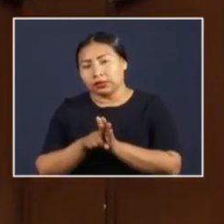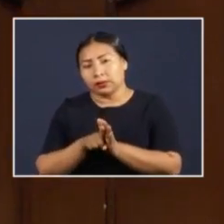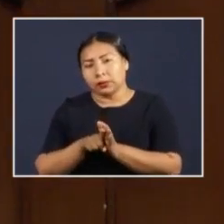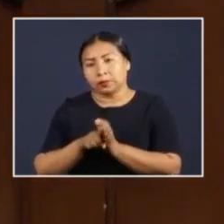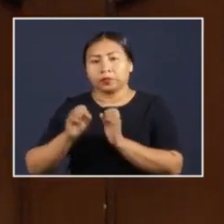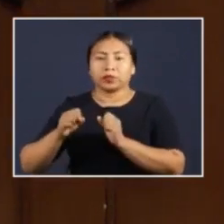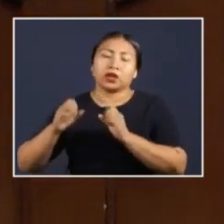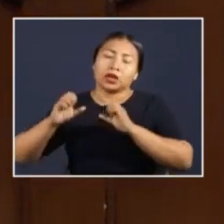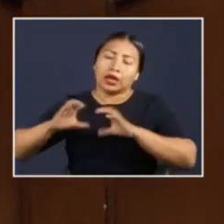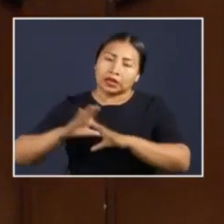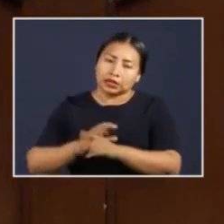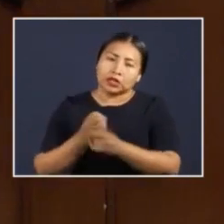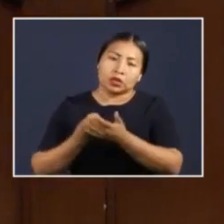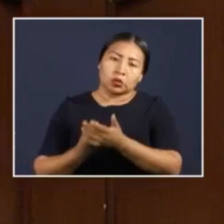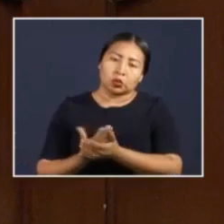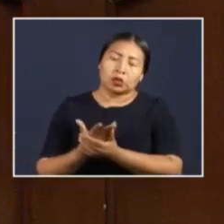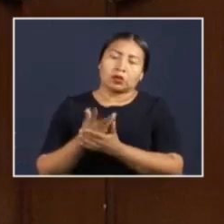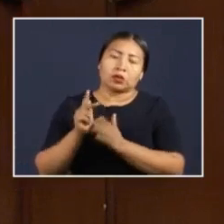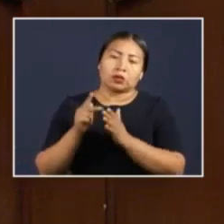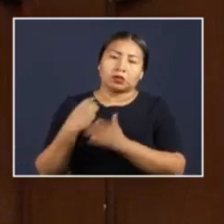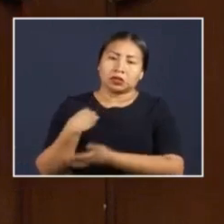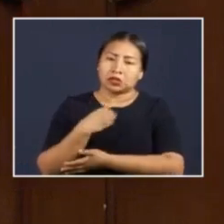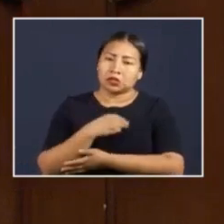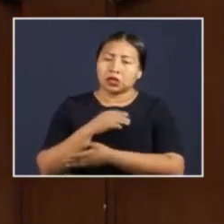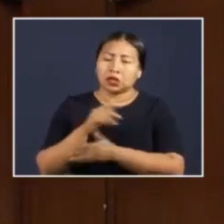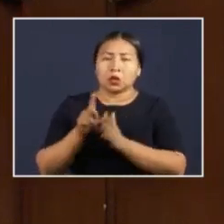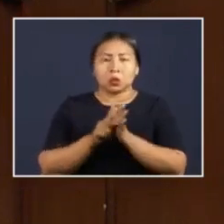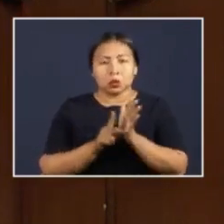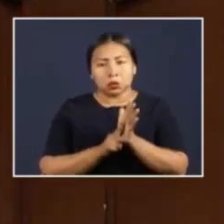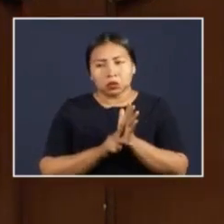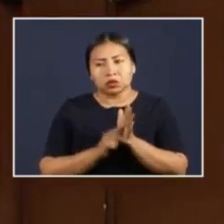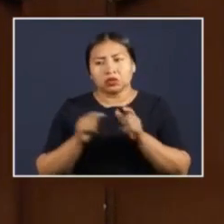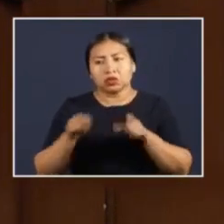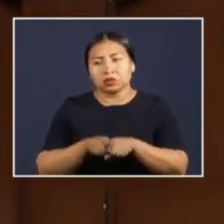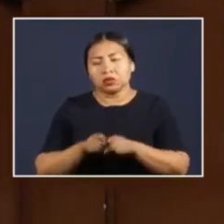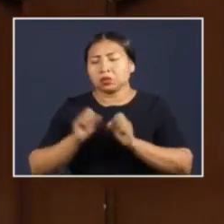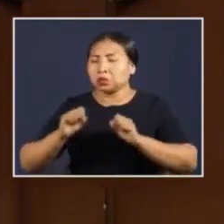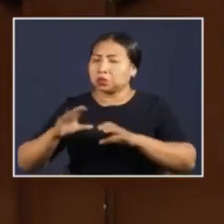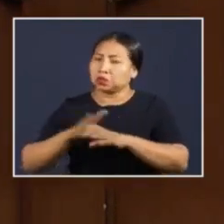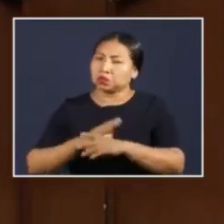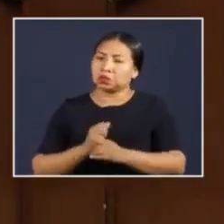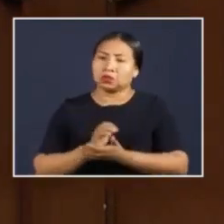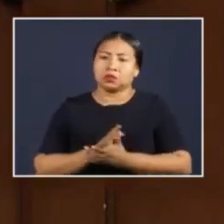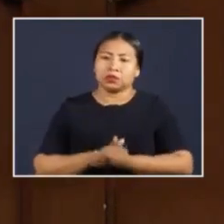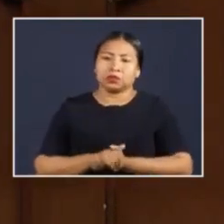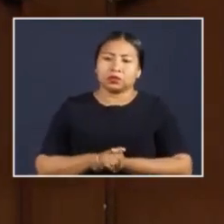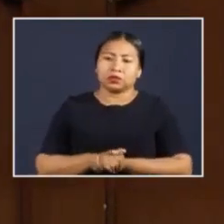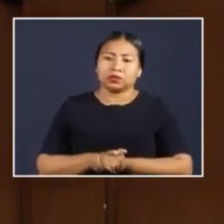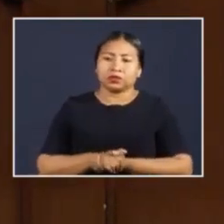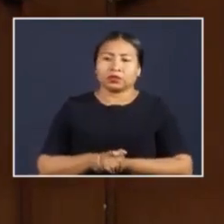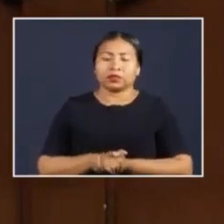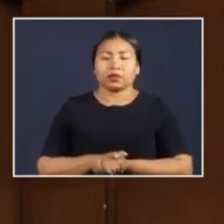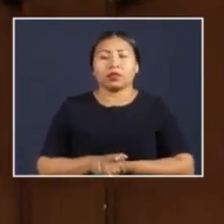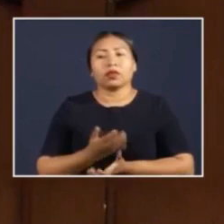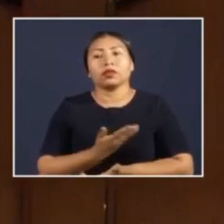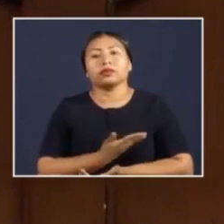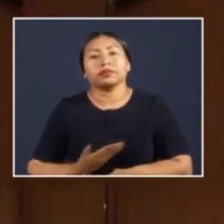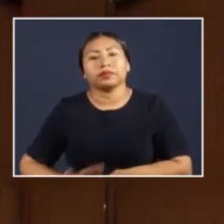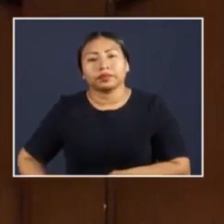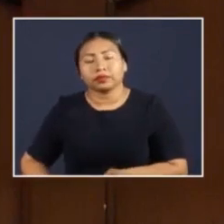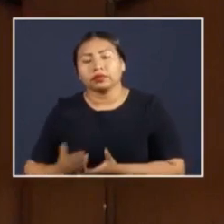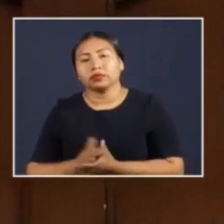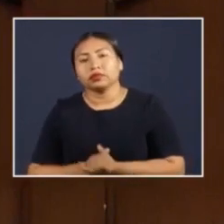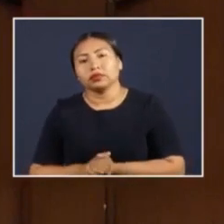modernizar la seguridad pública ese es parte del objetivo que se pretende señor presidente igualmente